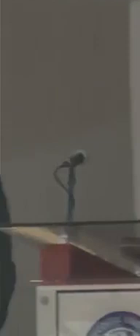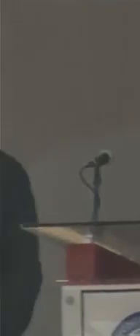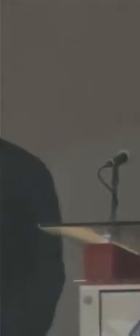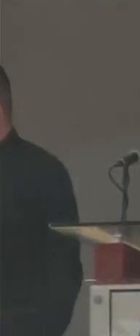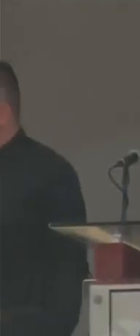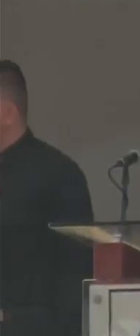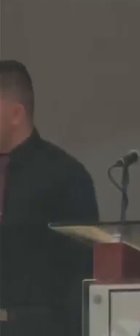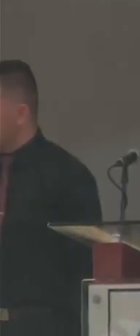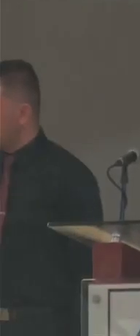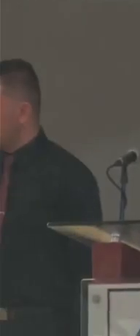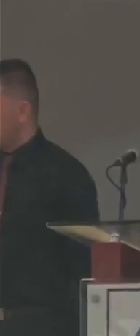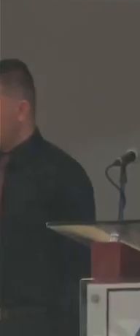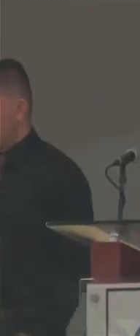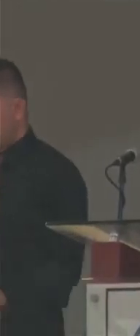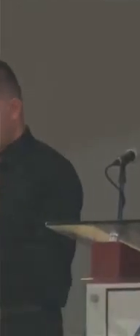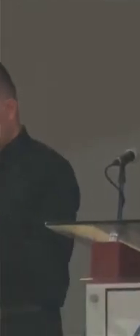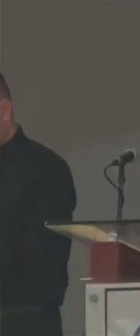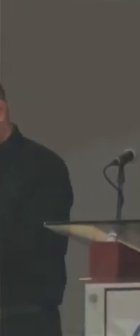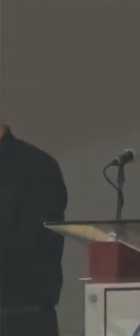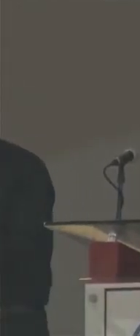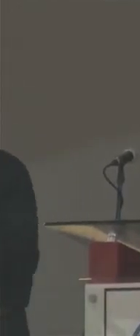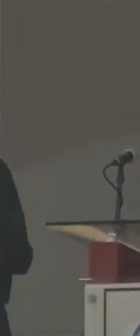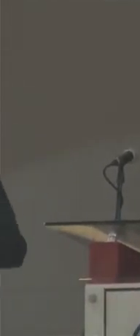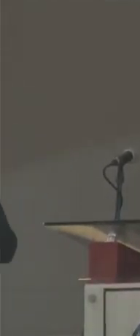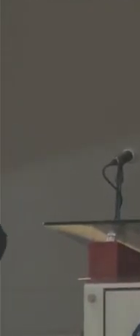Bueno, sonido acá para los instrumentos.